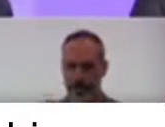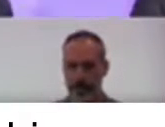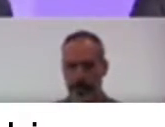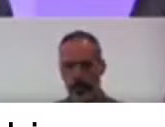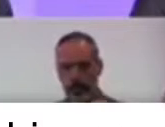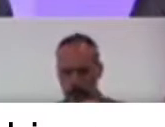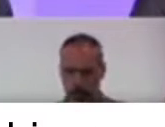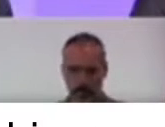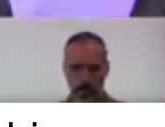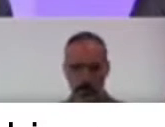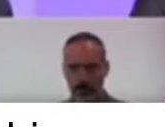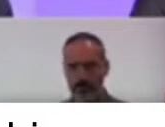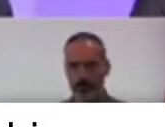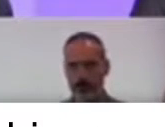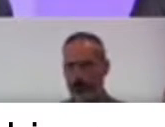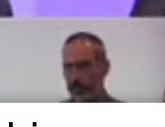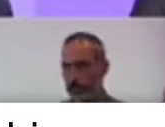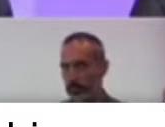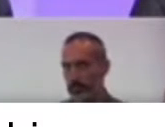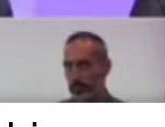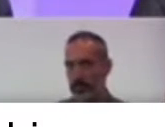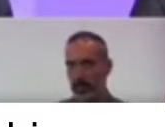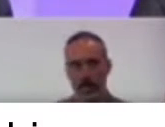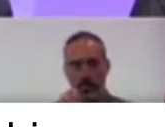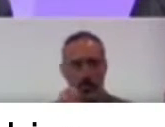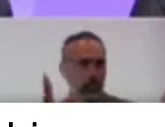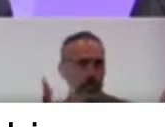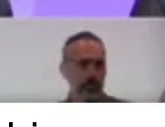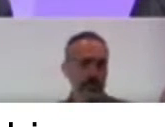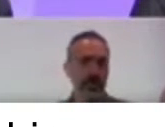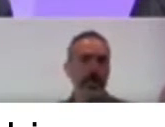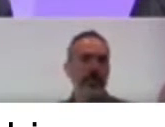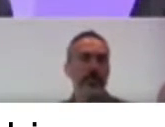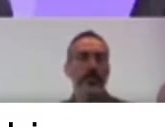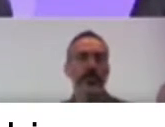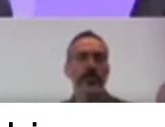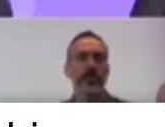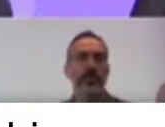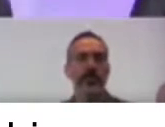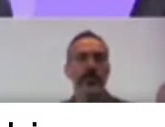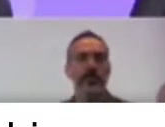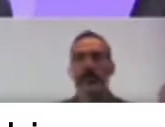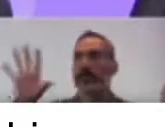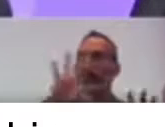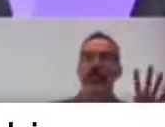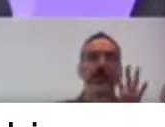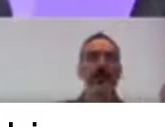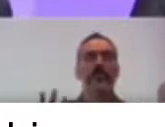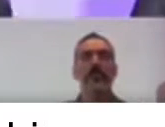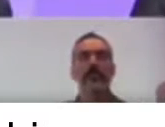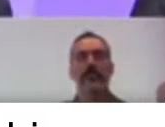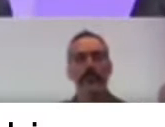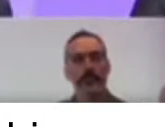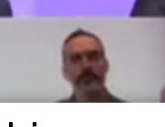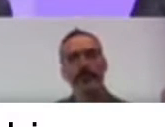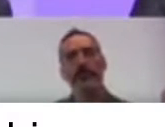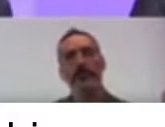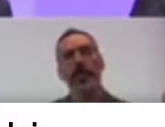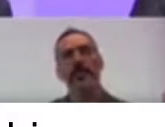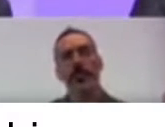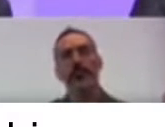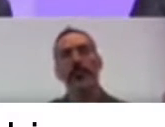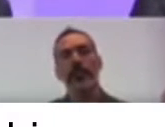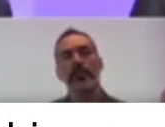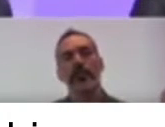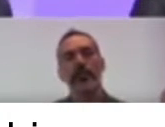nosotros, no importando ni el día, ni la hora, ni el clima. Y al personal de Protección